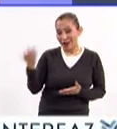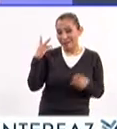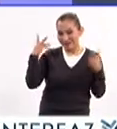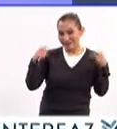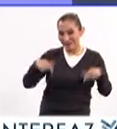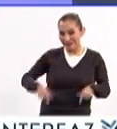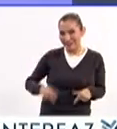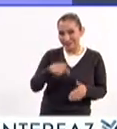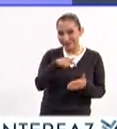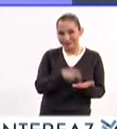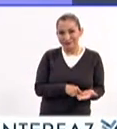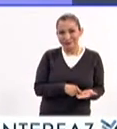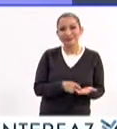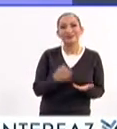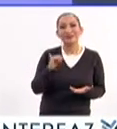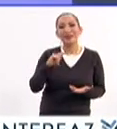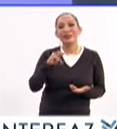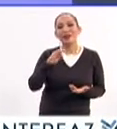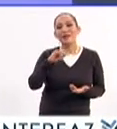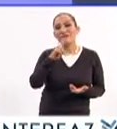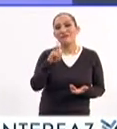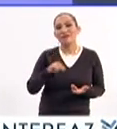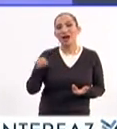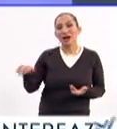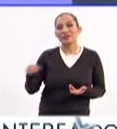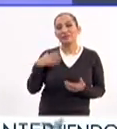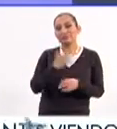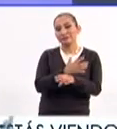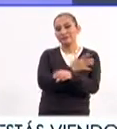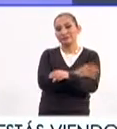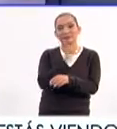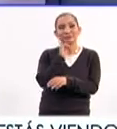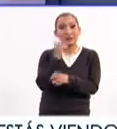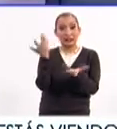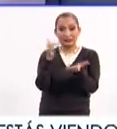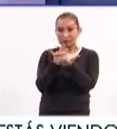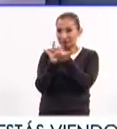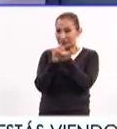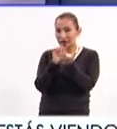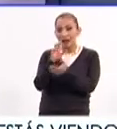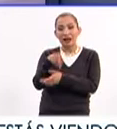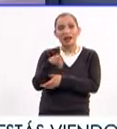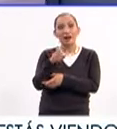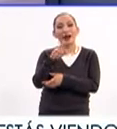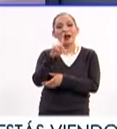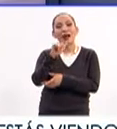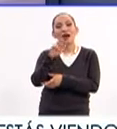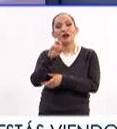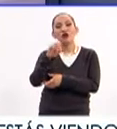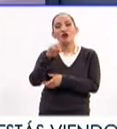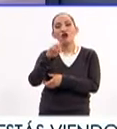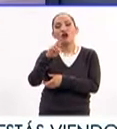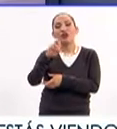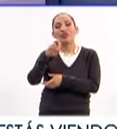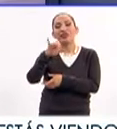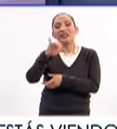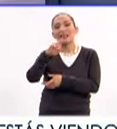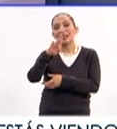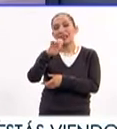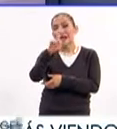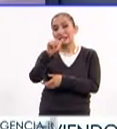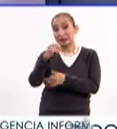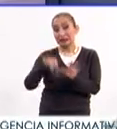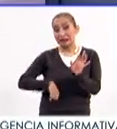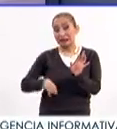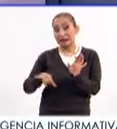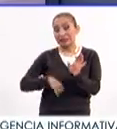conmigo aquí en el estudio de Interfaz nuestra compañera generadora de información, Carla Rodríguez, y ella nos tiene un interesantísimo reportaje.